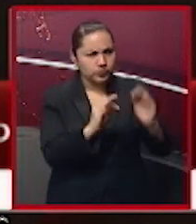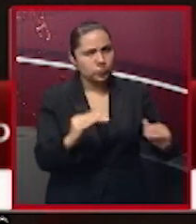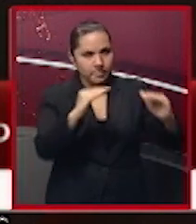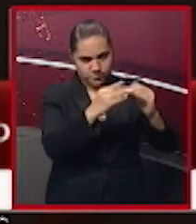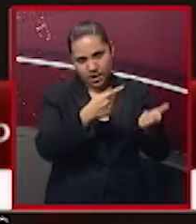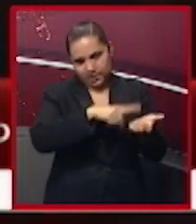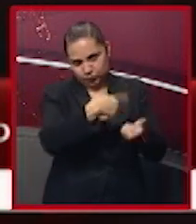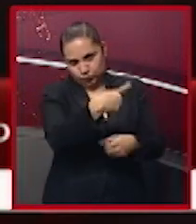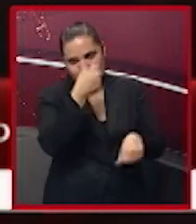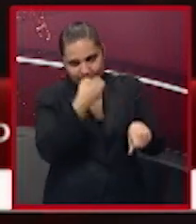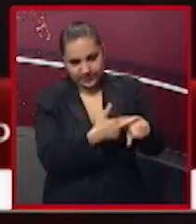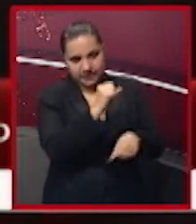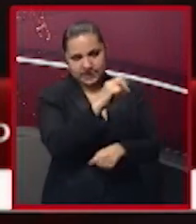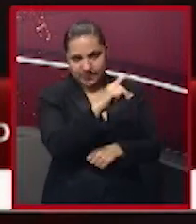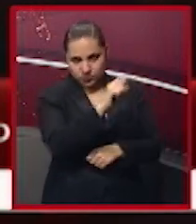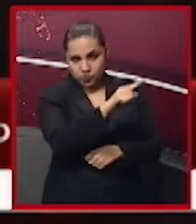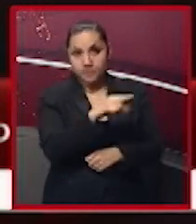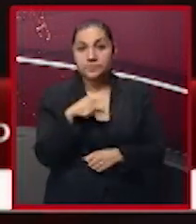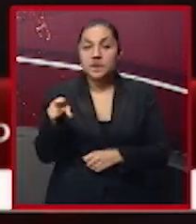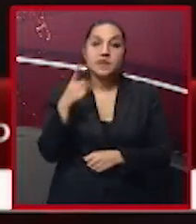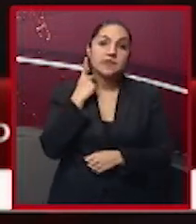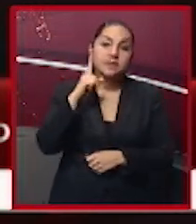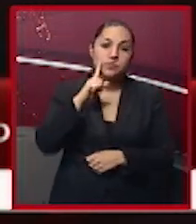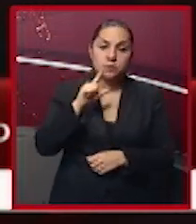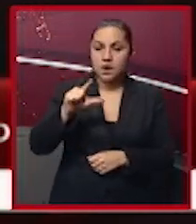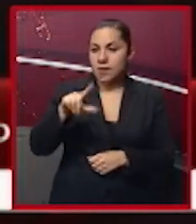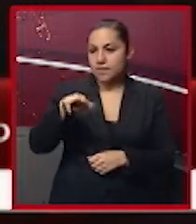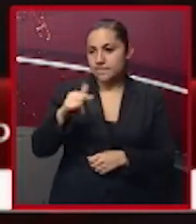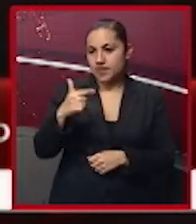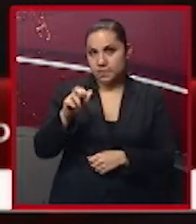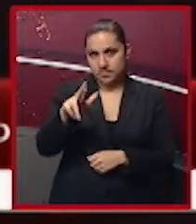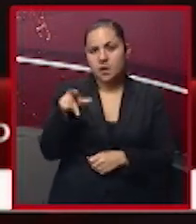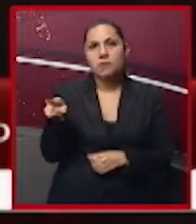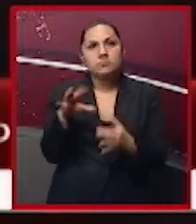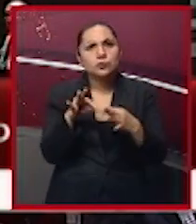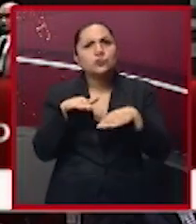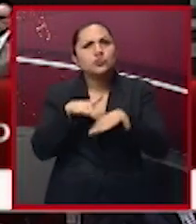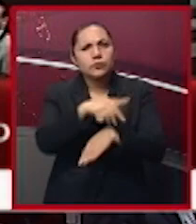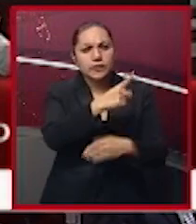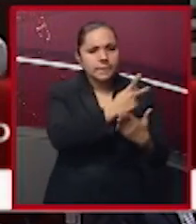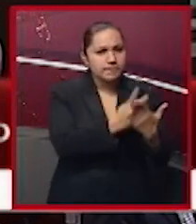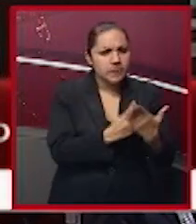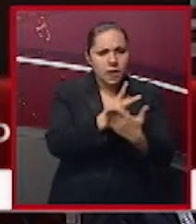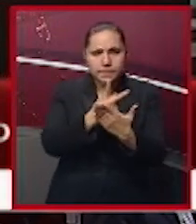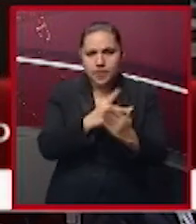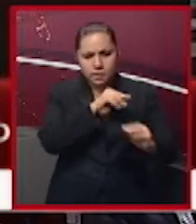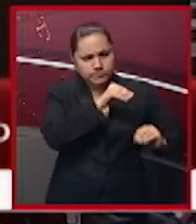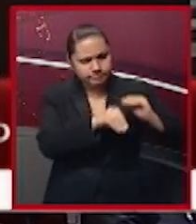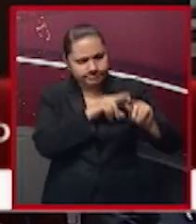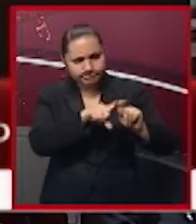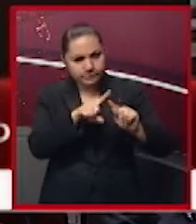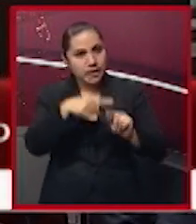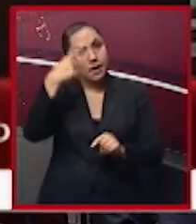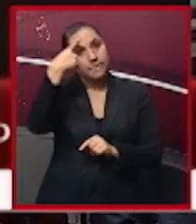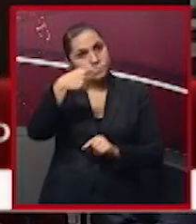Guadalupe Almaguer también habló de la vigilancia de las políticas implementadas que cuentan con un componente de igualdad de género.